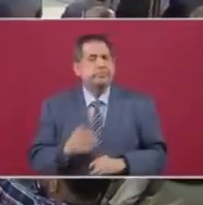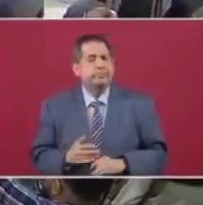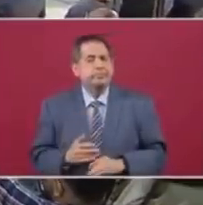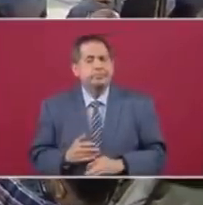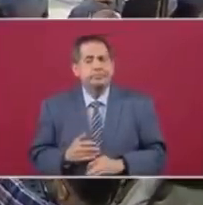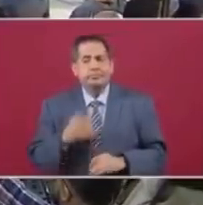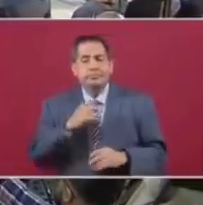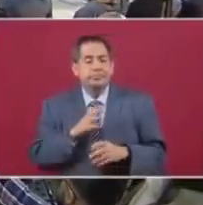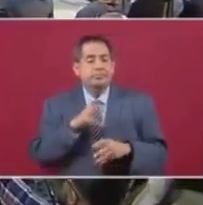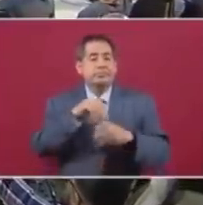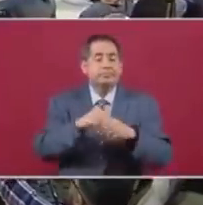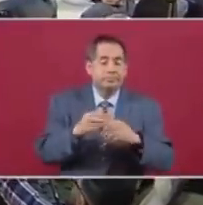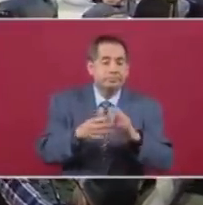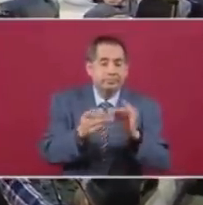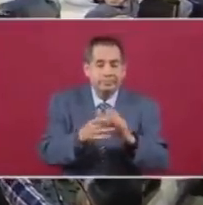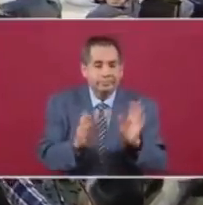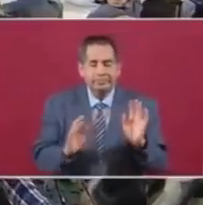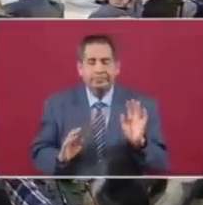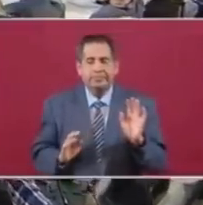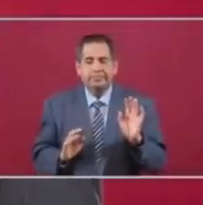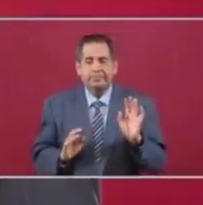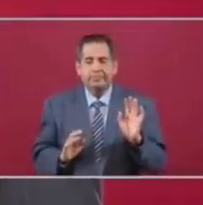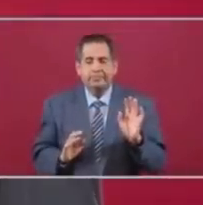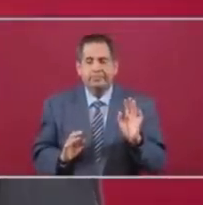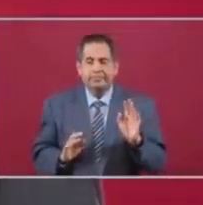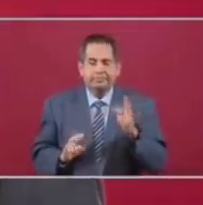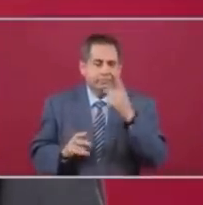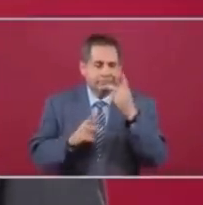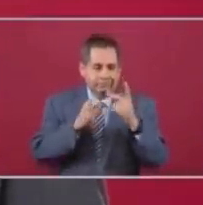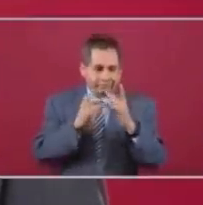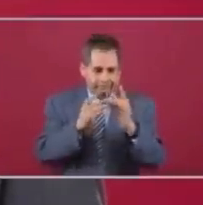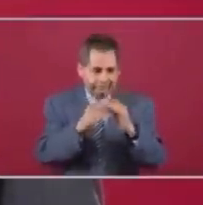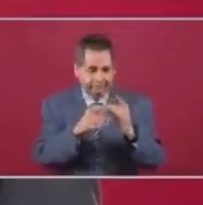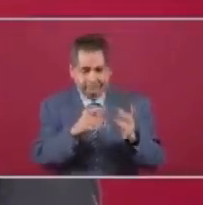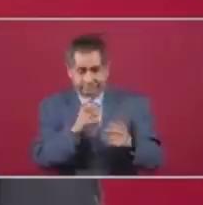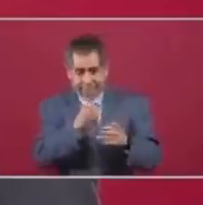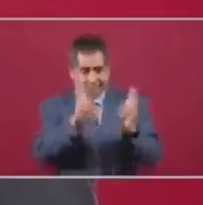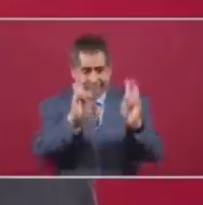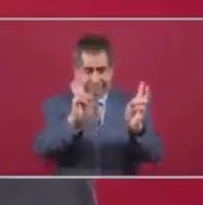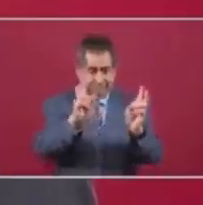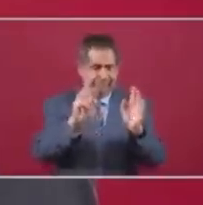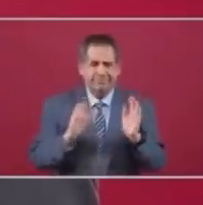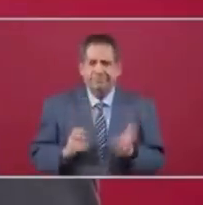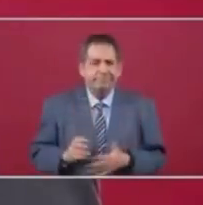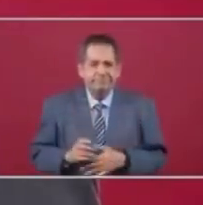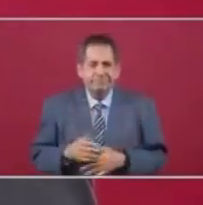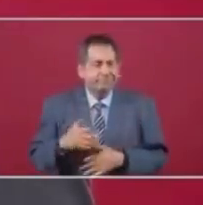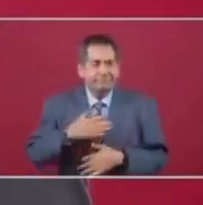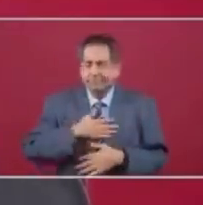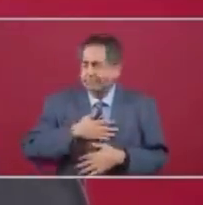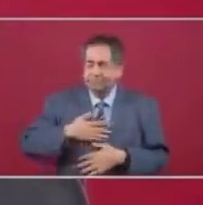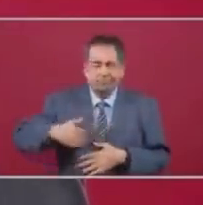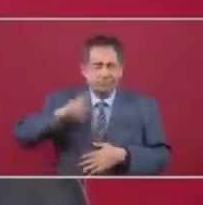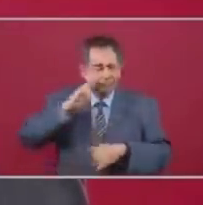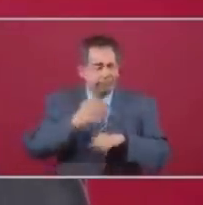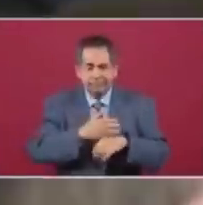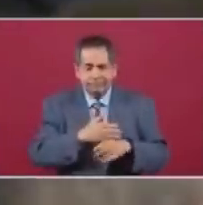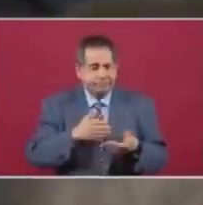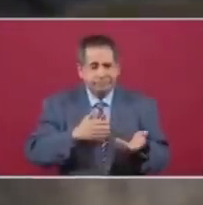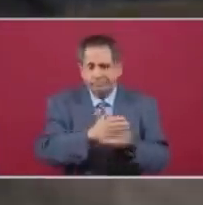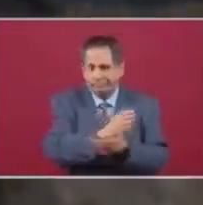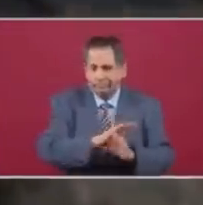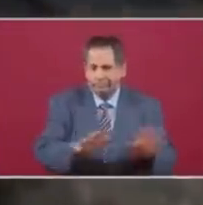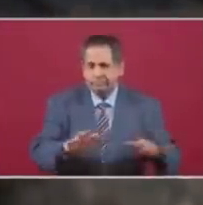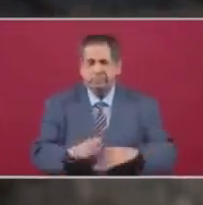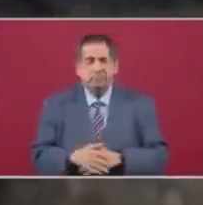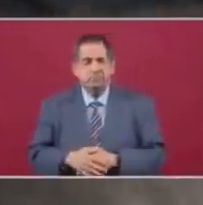porque me metería yo a un terreno que no nos corresponde. Pero sí ratifica la